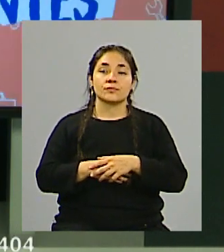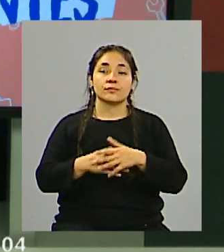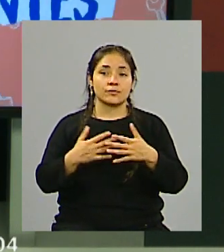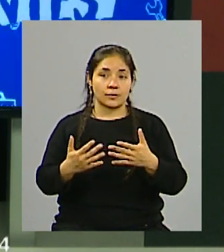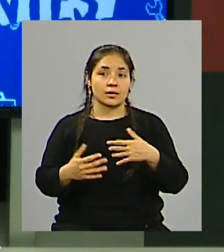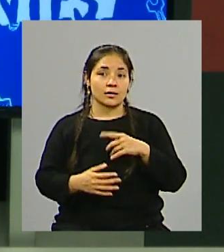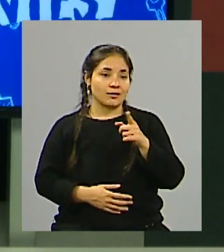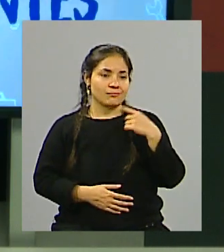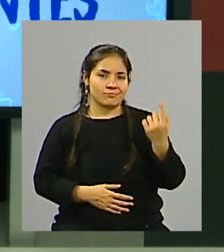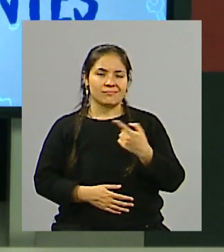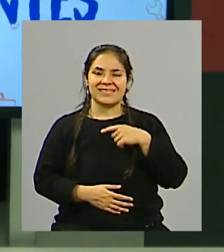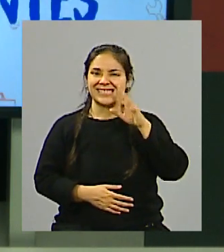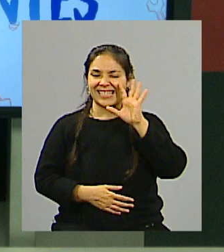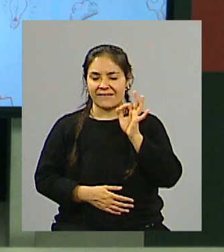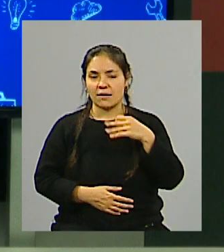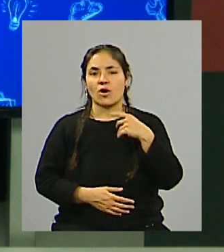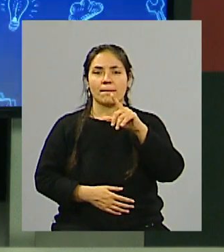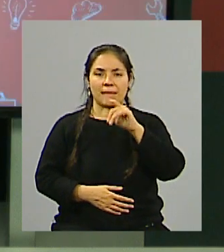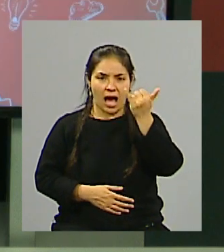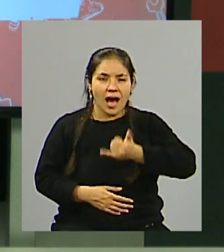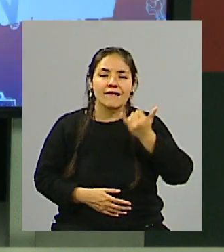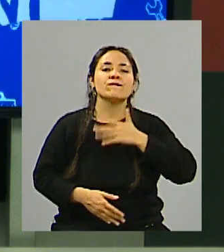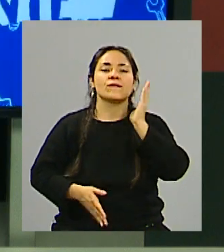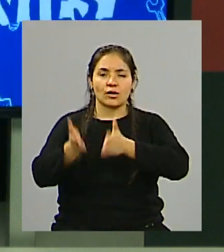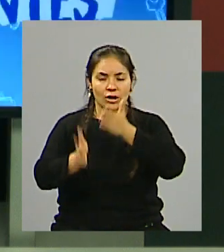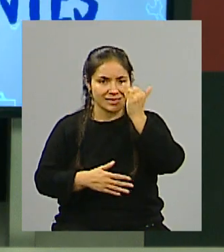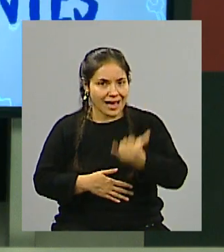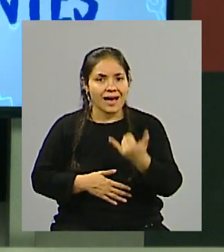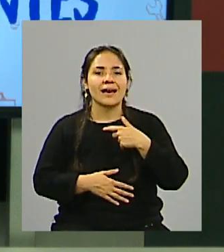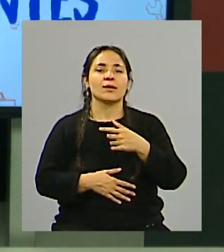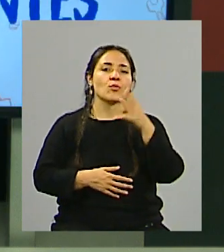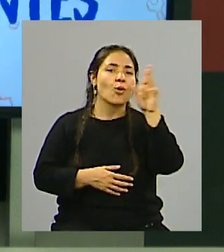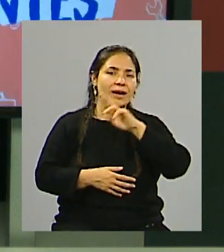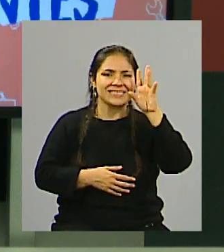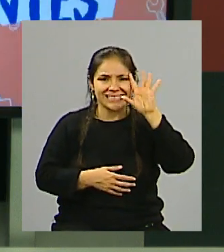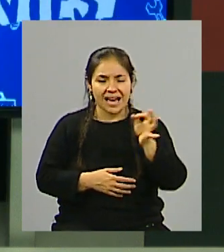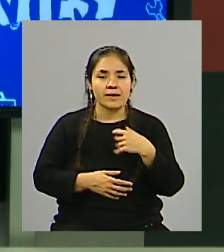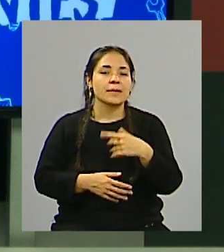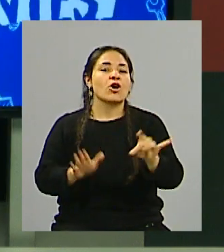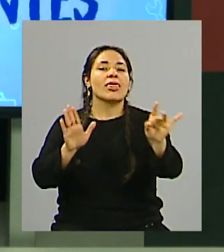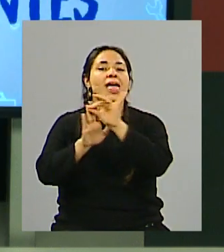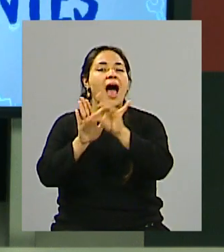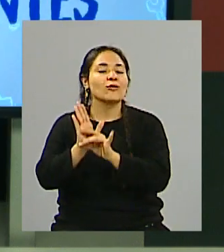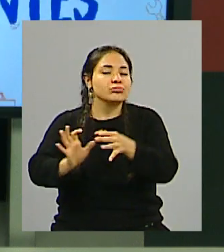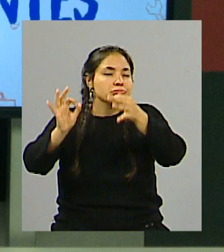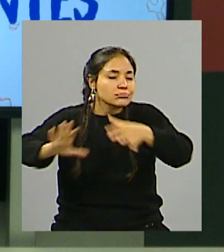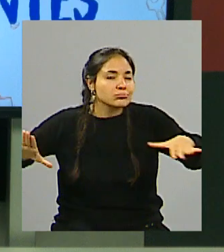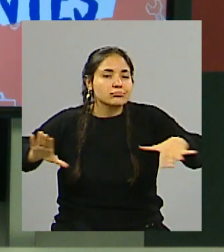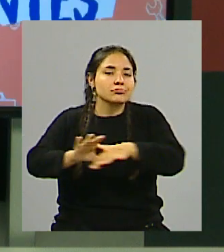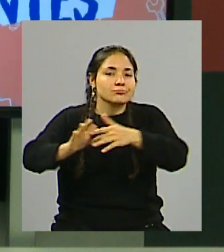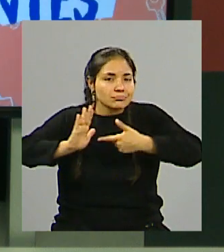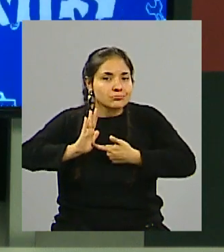nosotras reconocemos que existe, las mujeres saben que existe, pero en realidad no tenemos el dato concreto para poder dar a conocer con